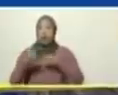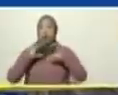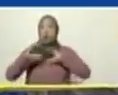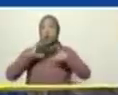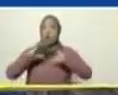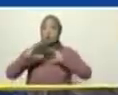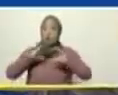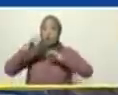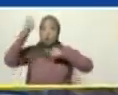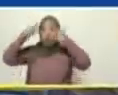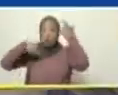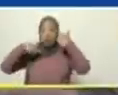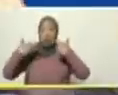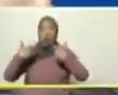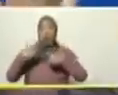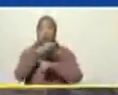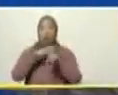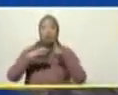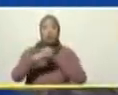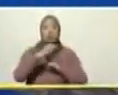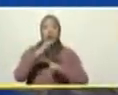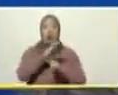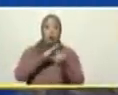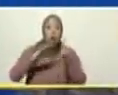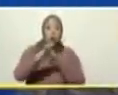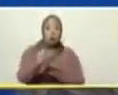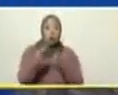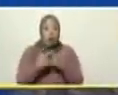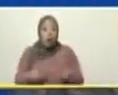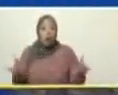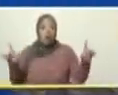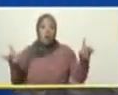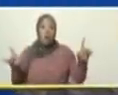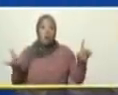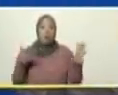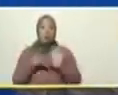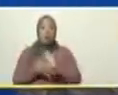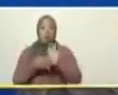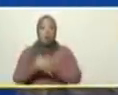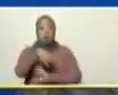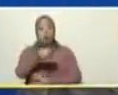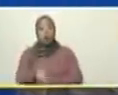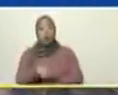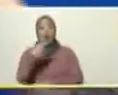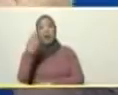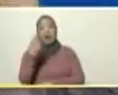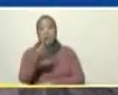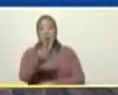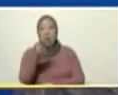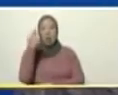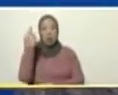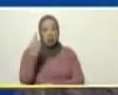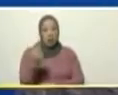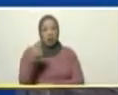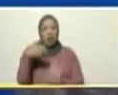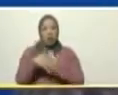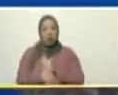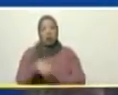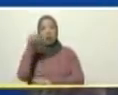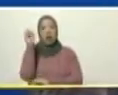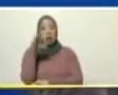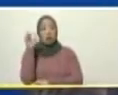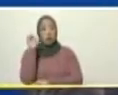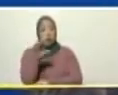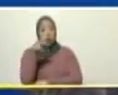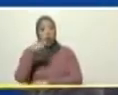comunicación futura, de la comunicación liberadora, en el marco de las 3 R's que también se internacionalizaron en este foro, le debo